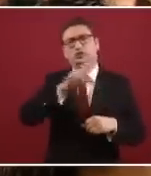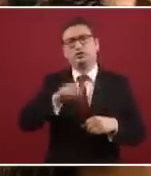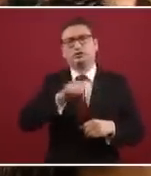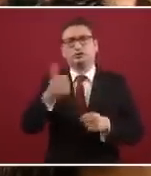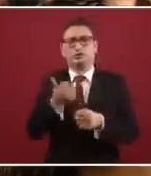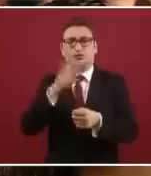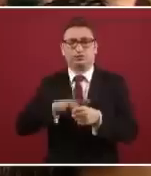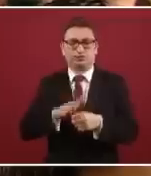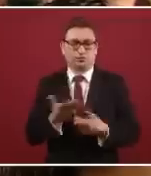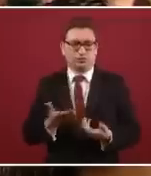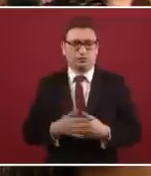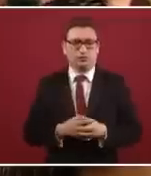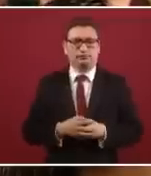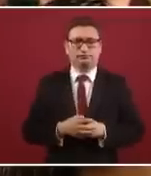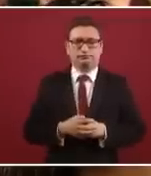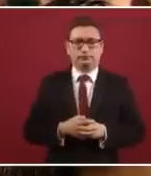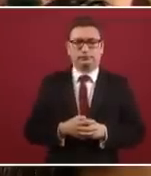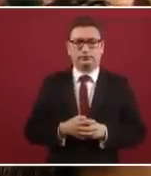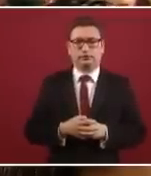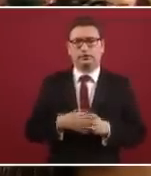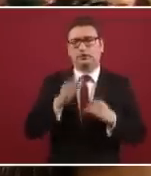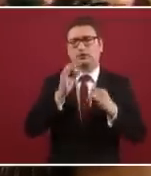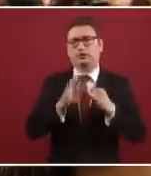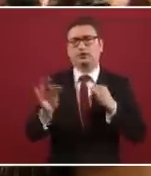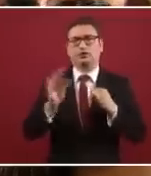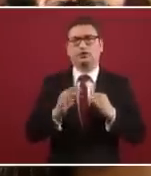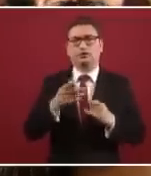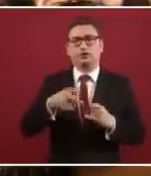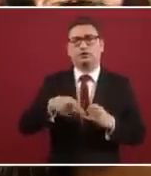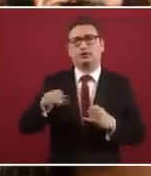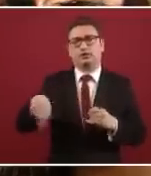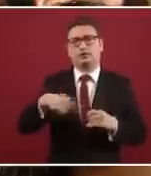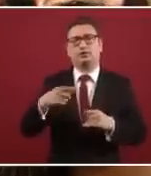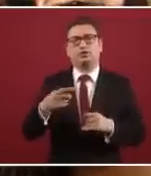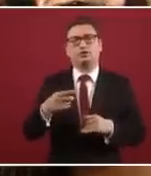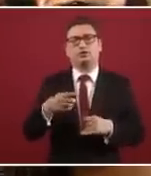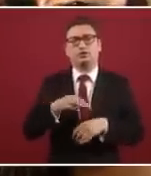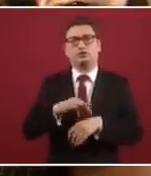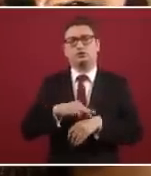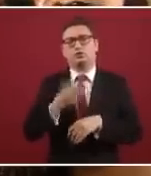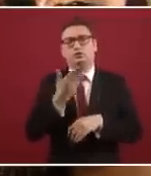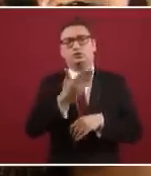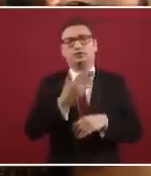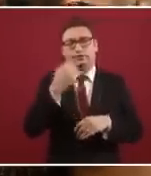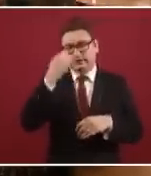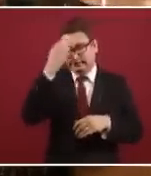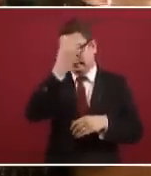administrativo. Y por último, ellos solicitan que